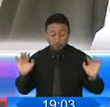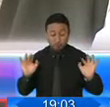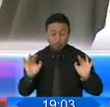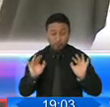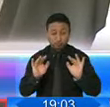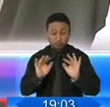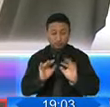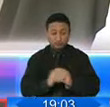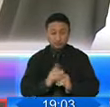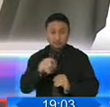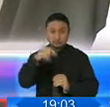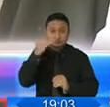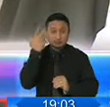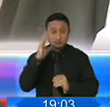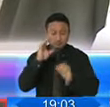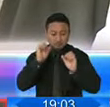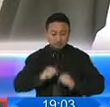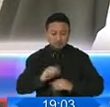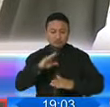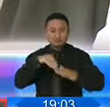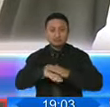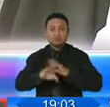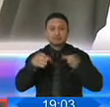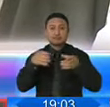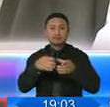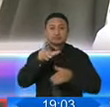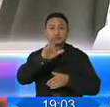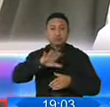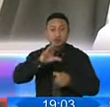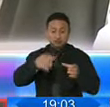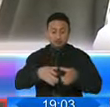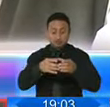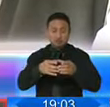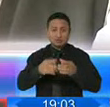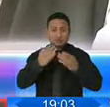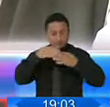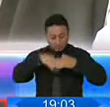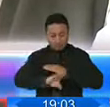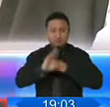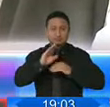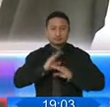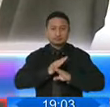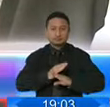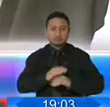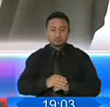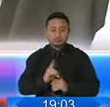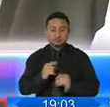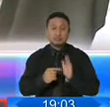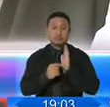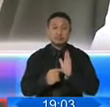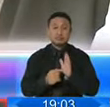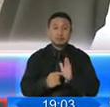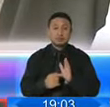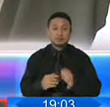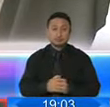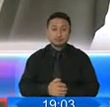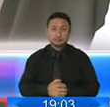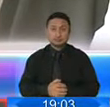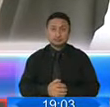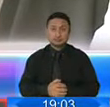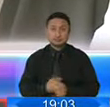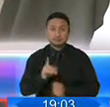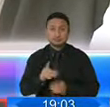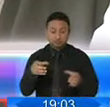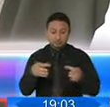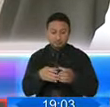próximos días nos tomemos la sede de Alianza País, para demostrar de que es una